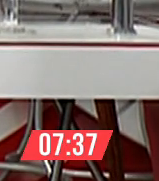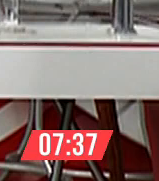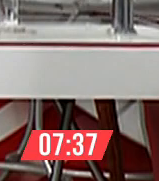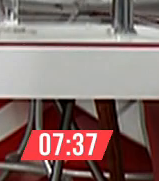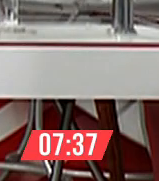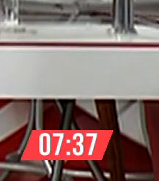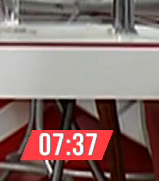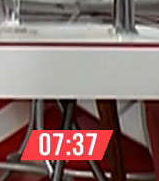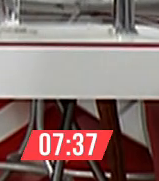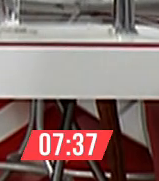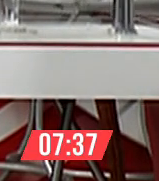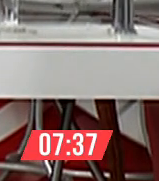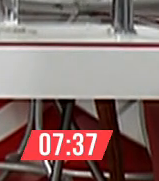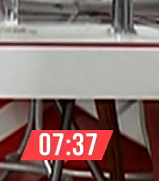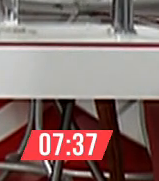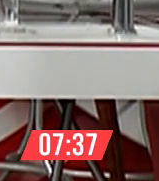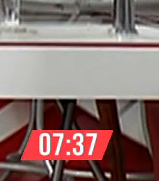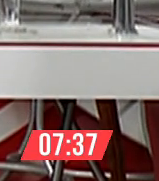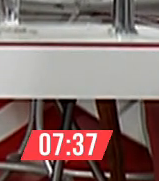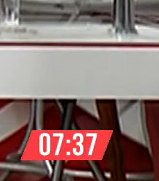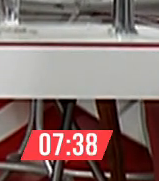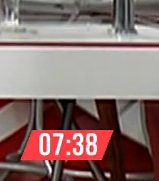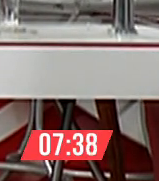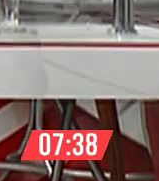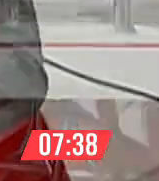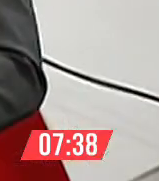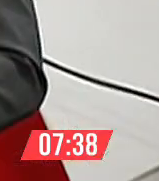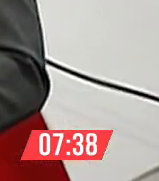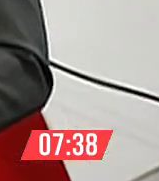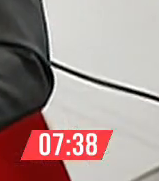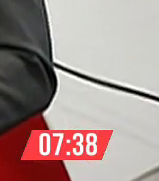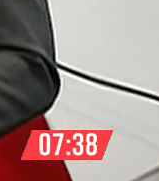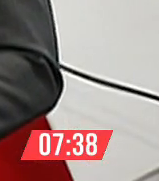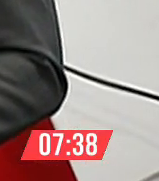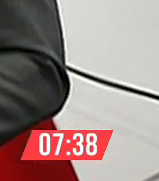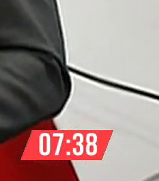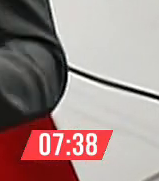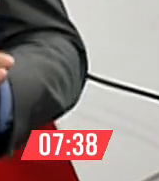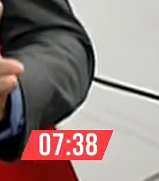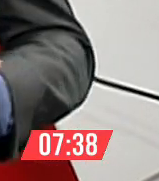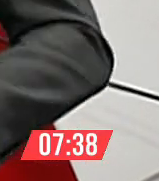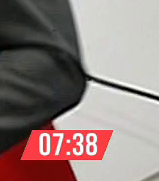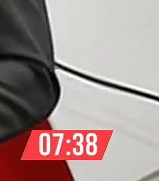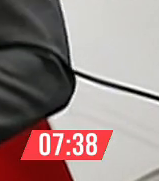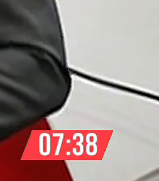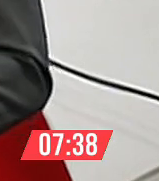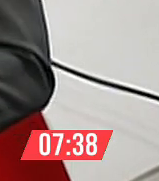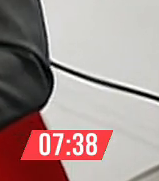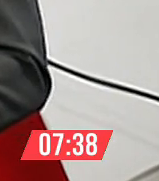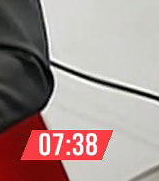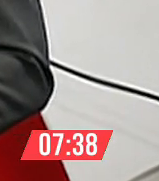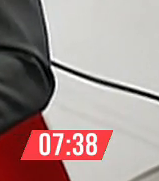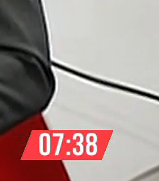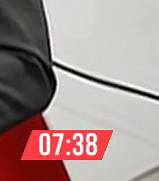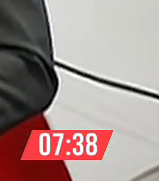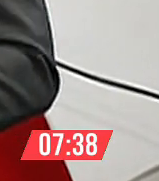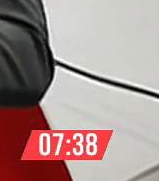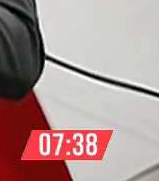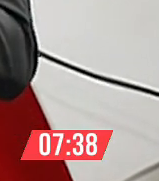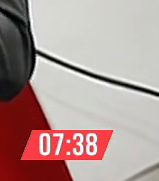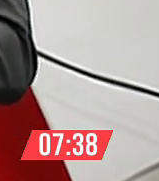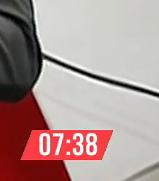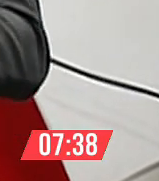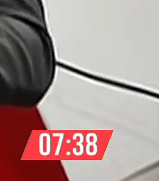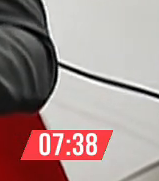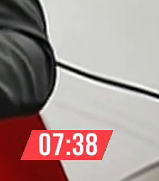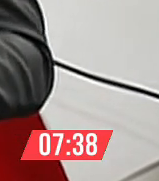6262. 385, la serie número 62. Esa combinación es la ganadora de este premio de 2.500.000 colones.